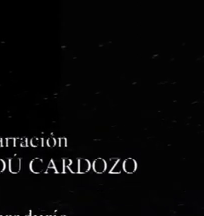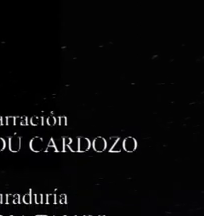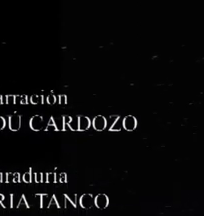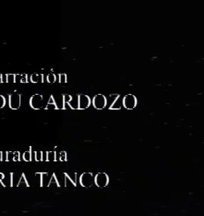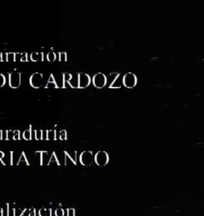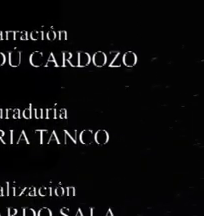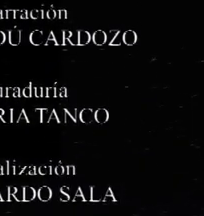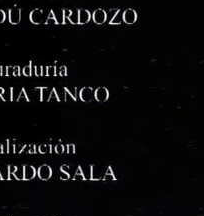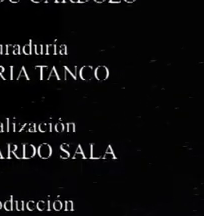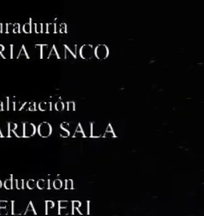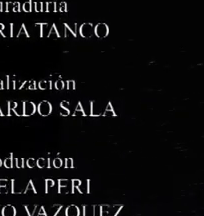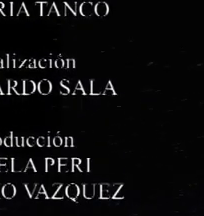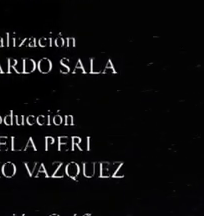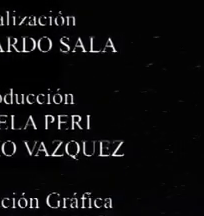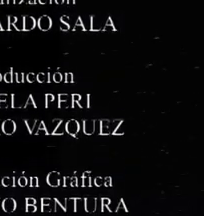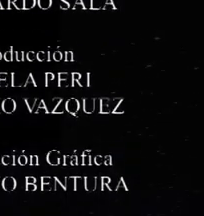más